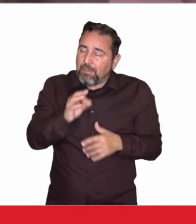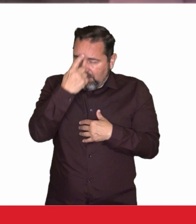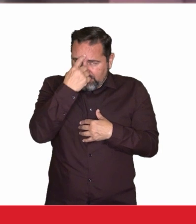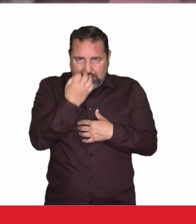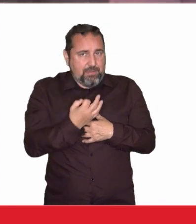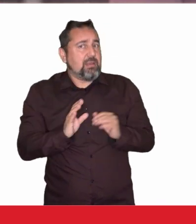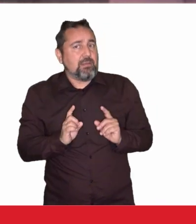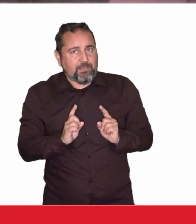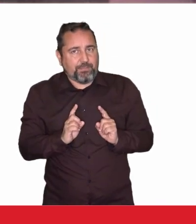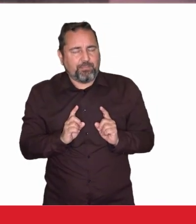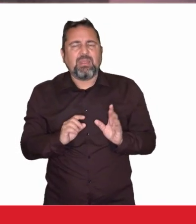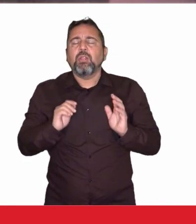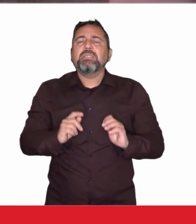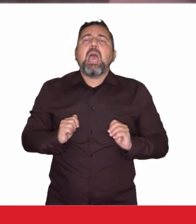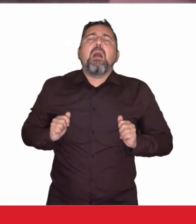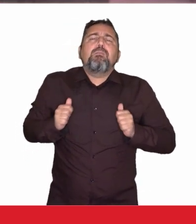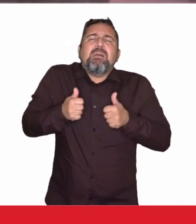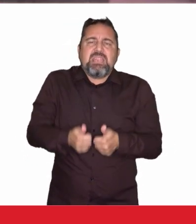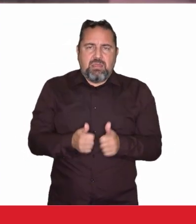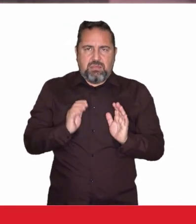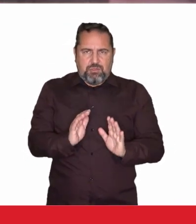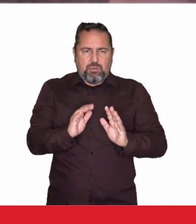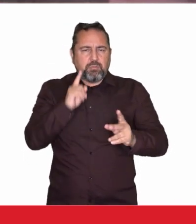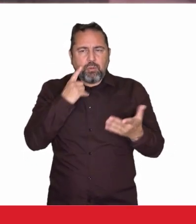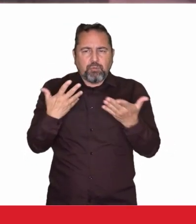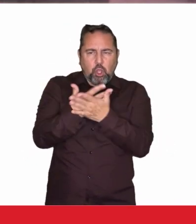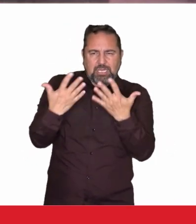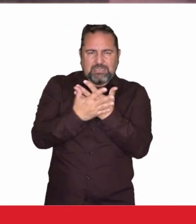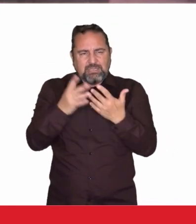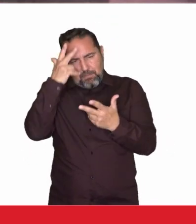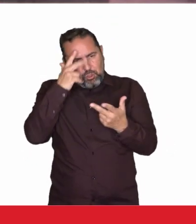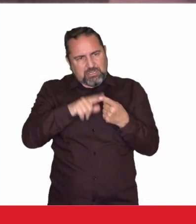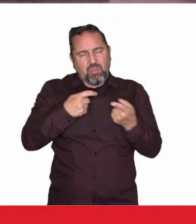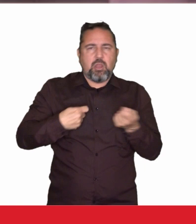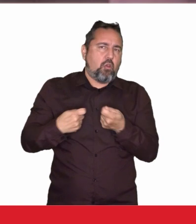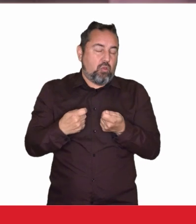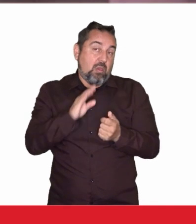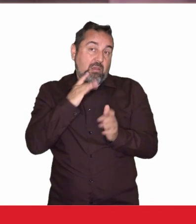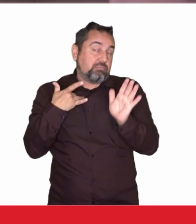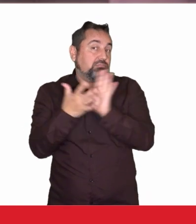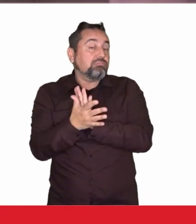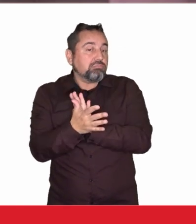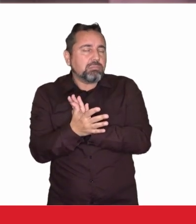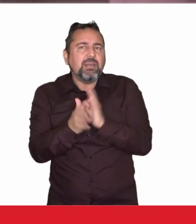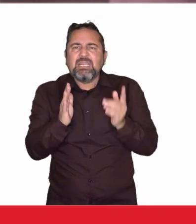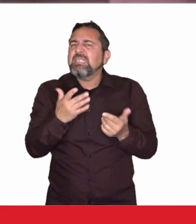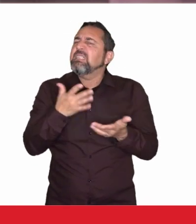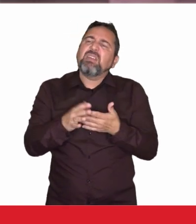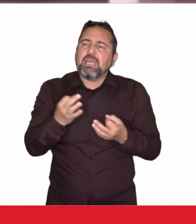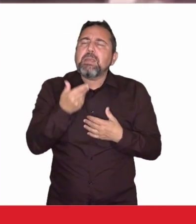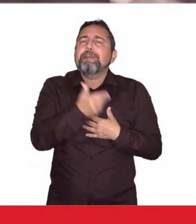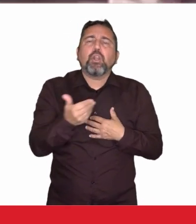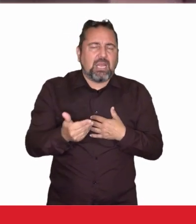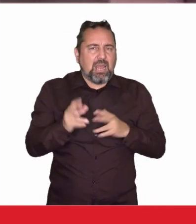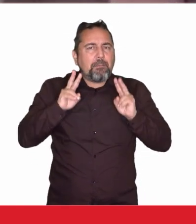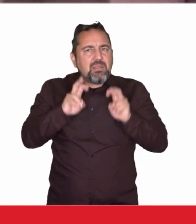en cuenta y si no, también lo tienes que tener en cuenta, ¿vale? Al inicio, lo importante es contrastar las hipótesis básicas del negocio, como os decía,